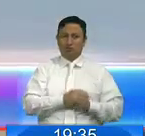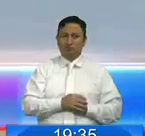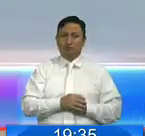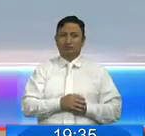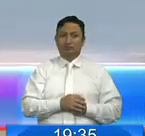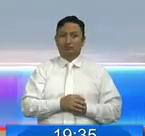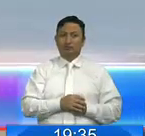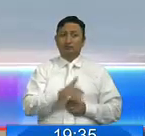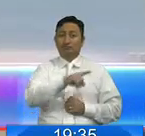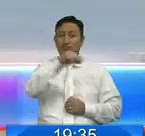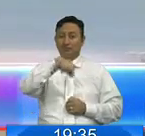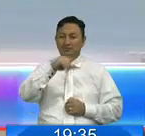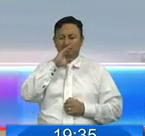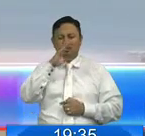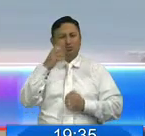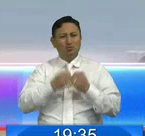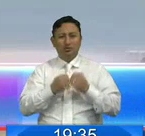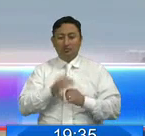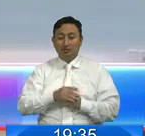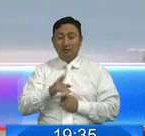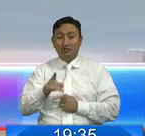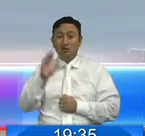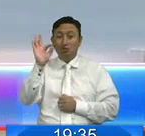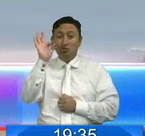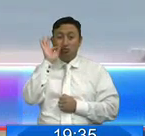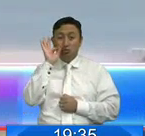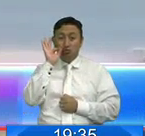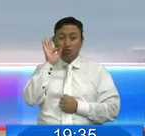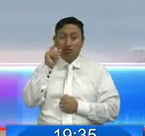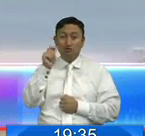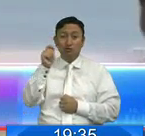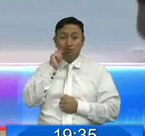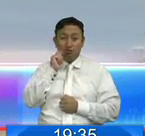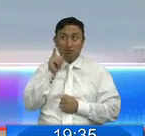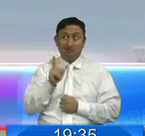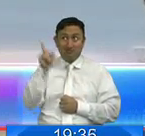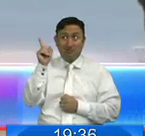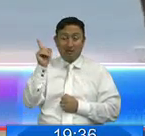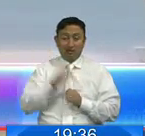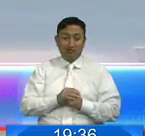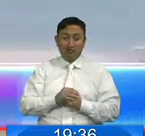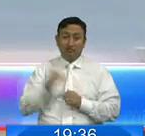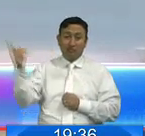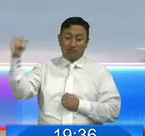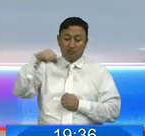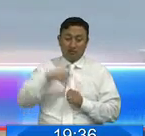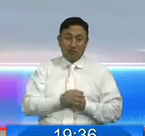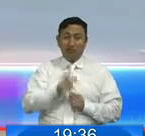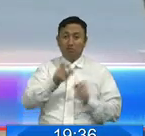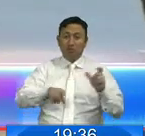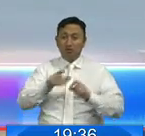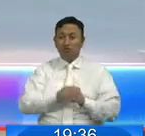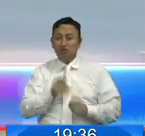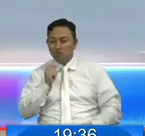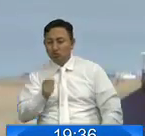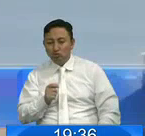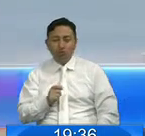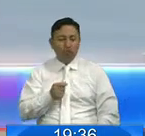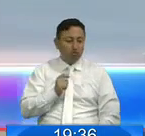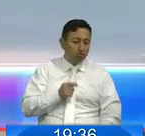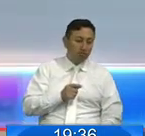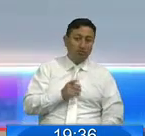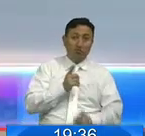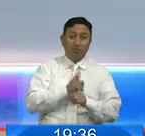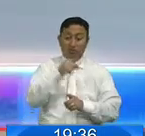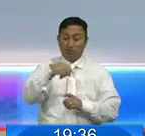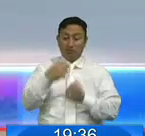Aquí me vienen a hacer relajo, se van a fumar arriba y aquí vienen a tirarme el humo a los clientes, entonces por eso es el